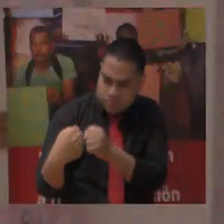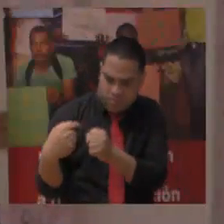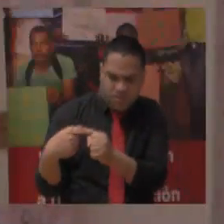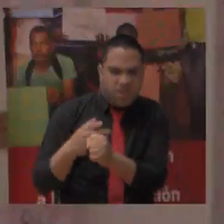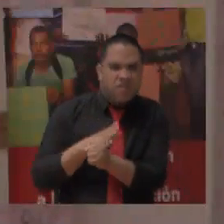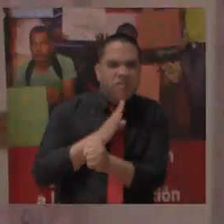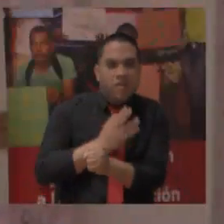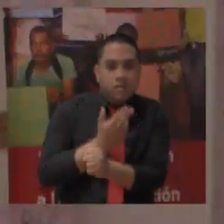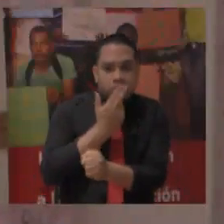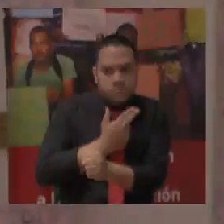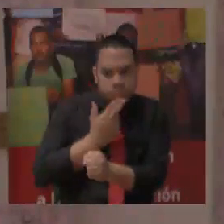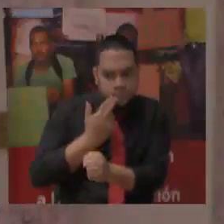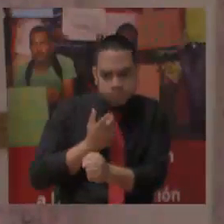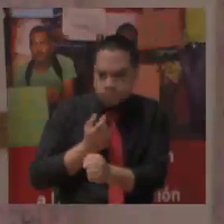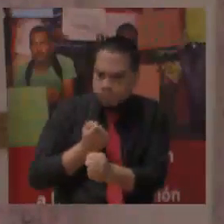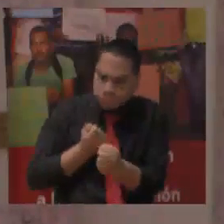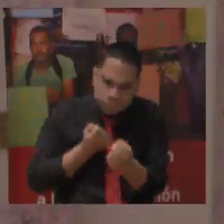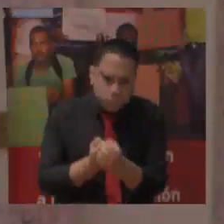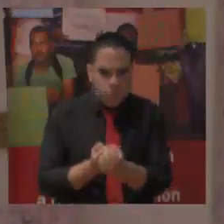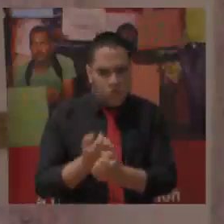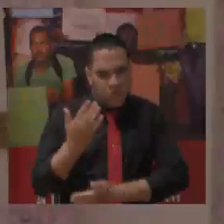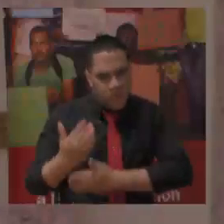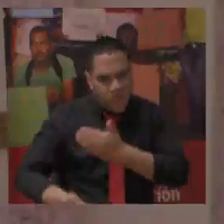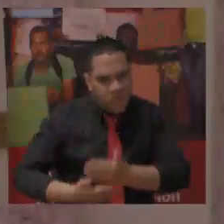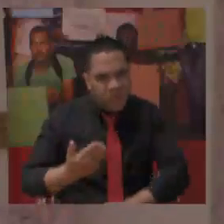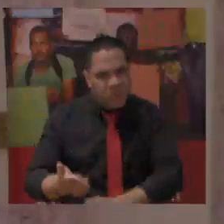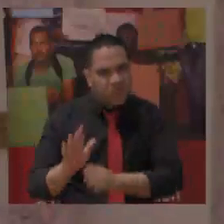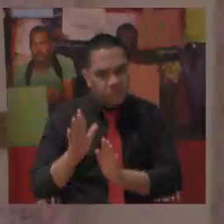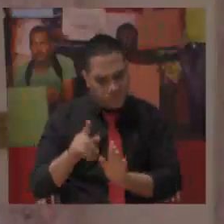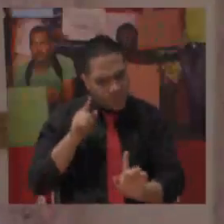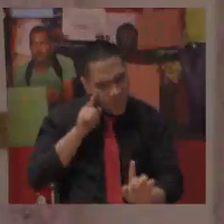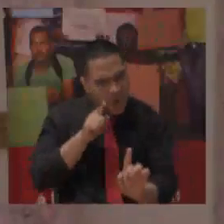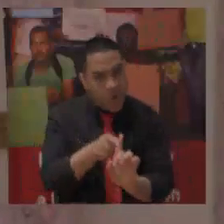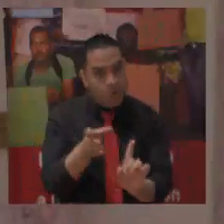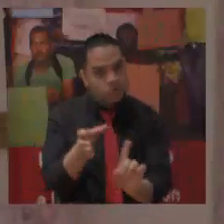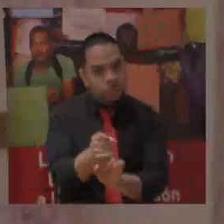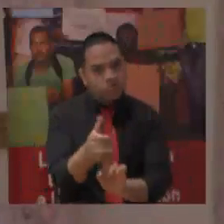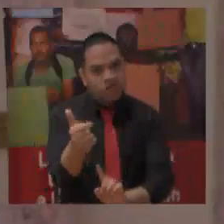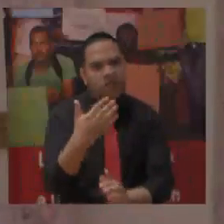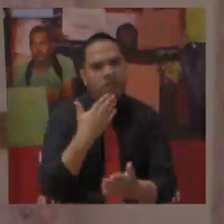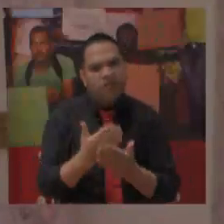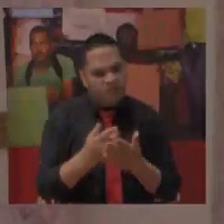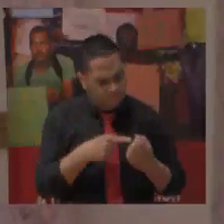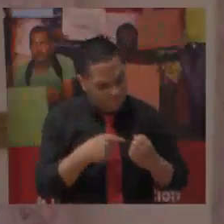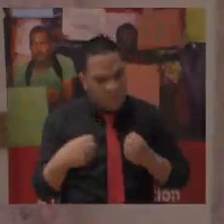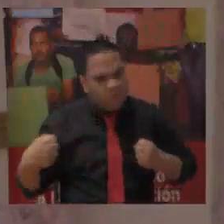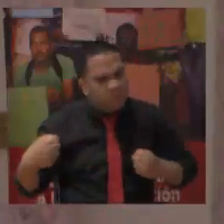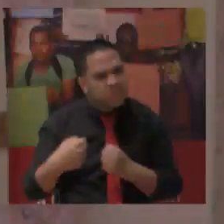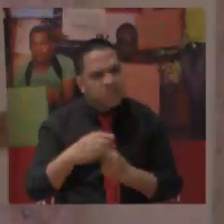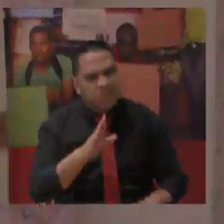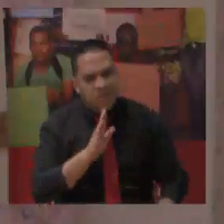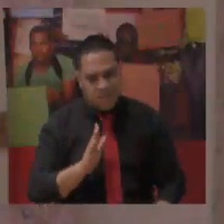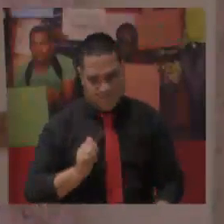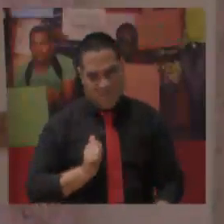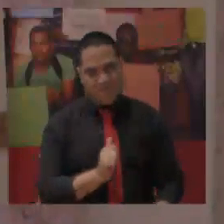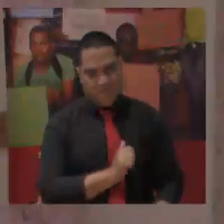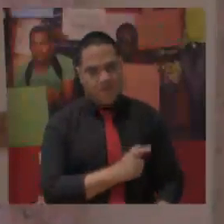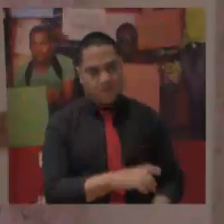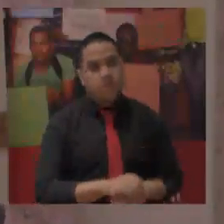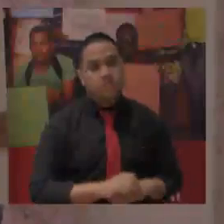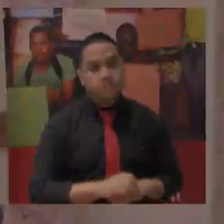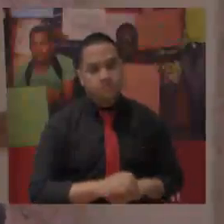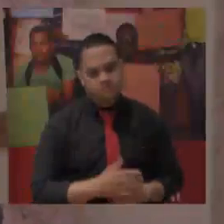sectores que más nos ha ayudado a consolidar este proceso y a tener grandes logros en los últimos años es el sector privado. Y en medio de